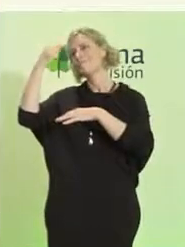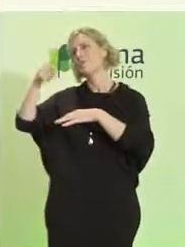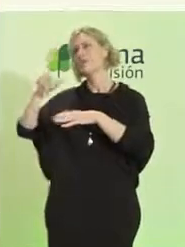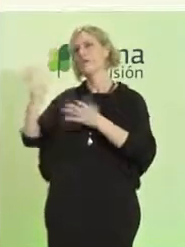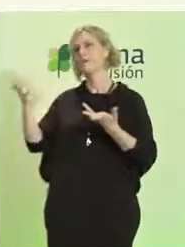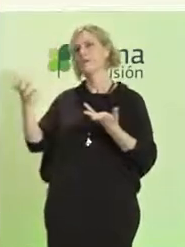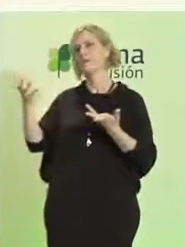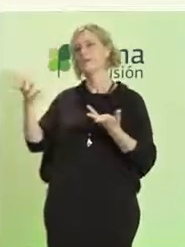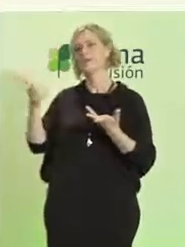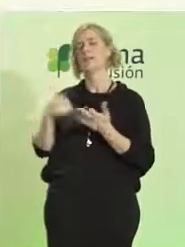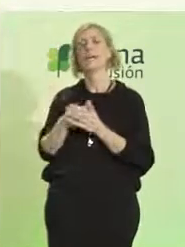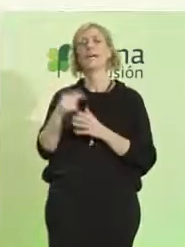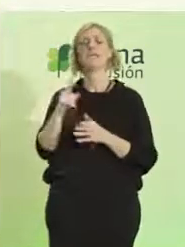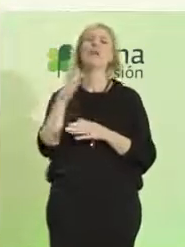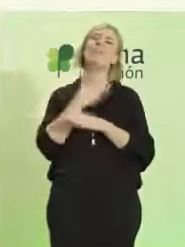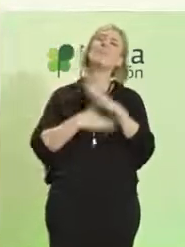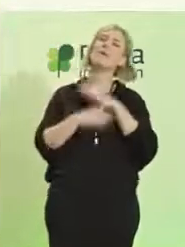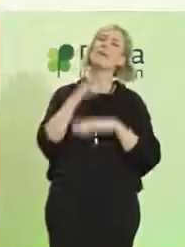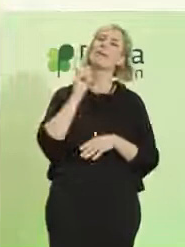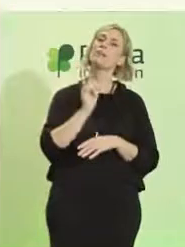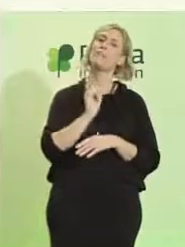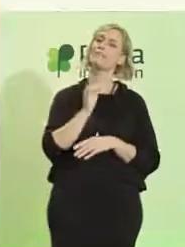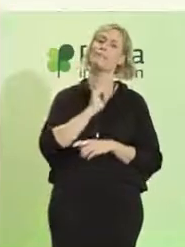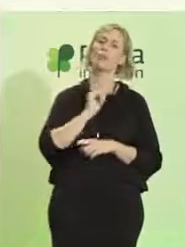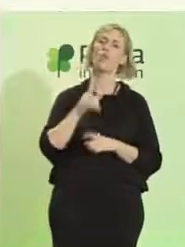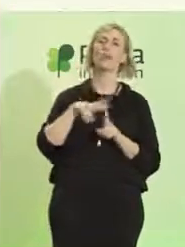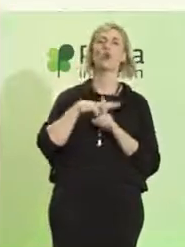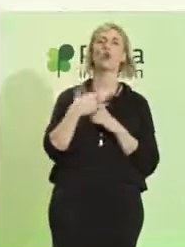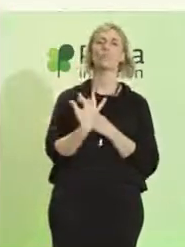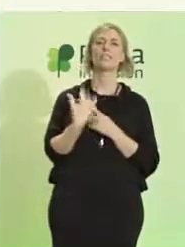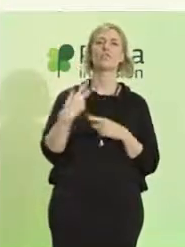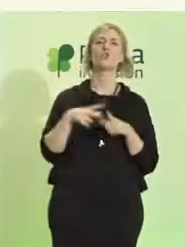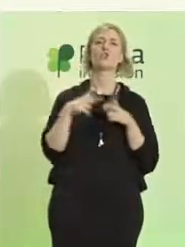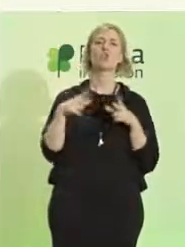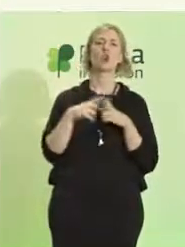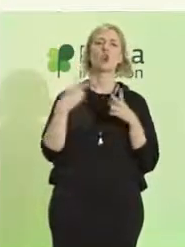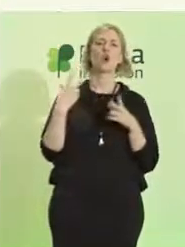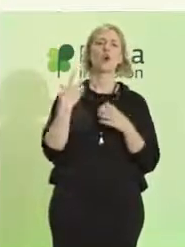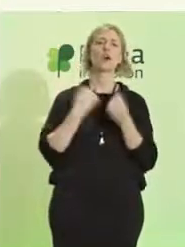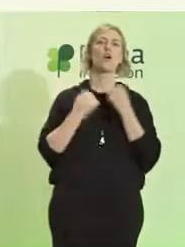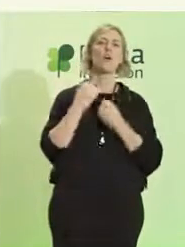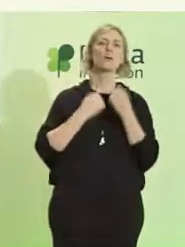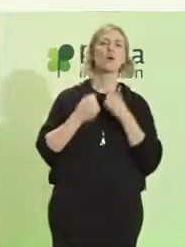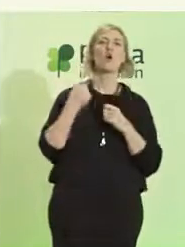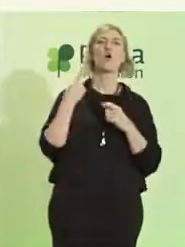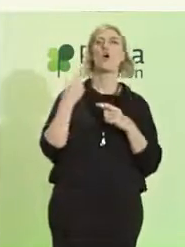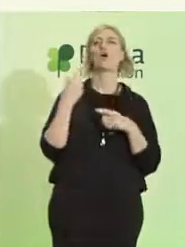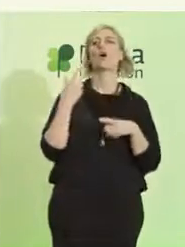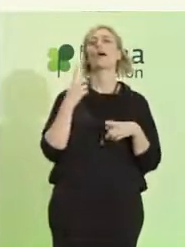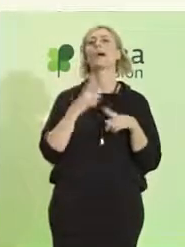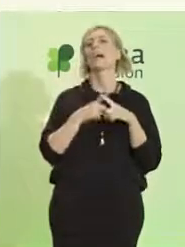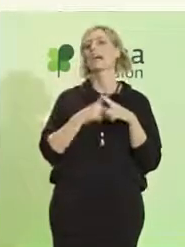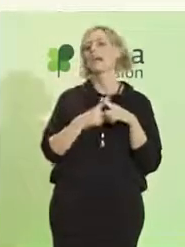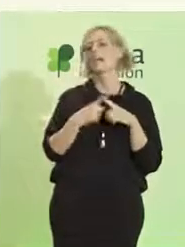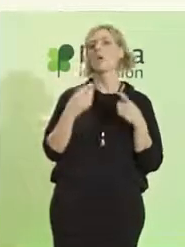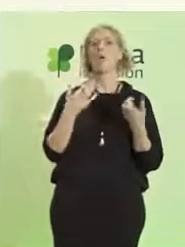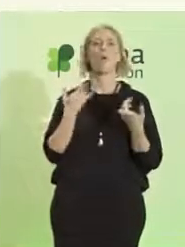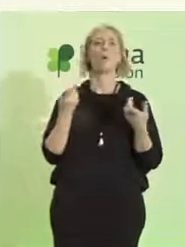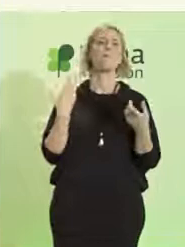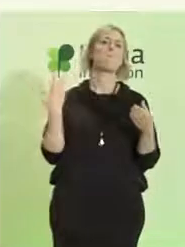una cuestión solo de discapacidad, sino también de contexto socioeconómico, de género, de participar en la academia. Pero sí que es cierto que cuando lanzo